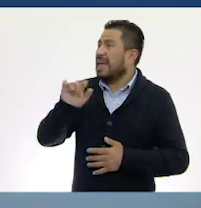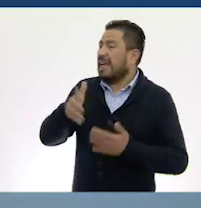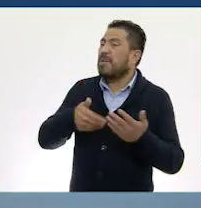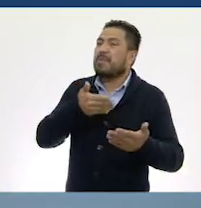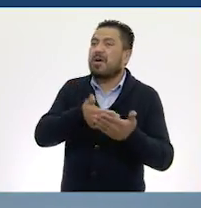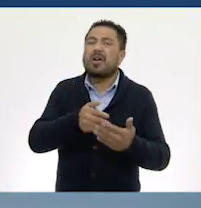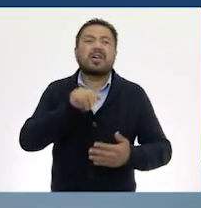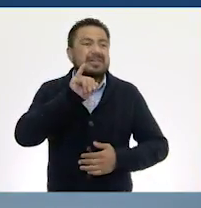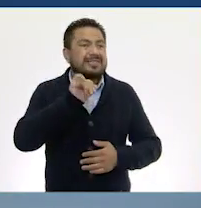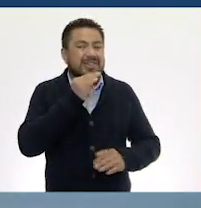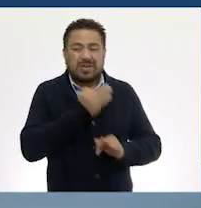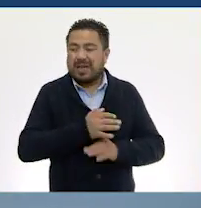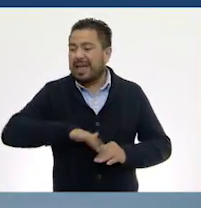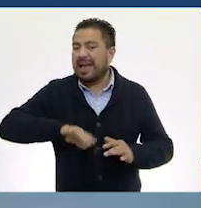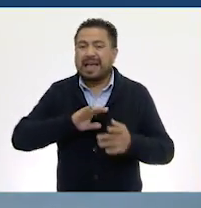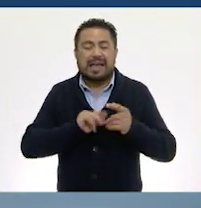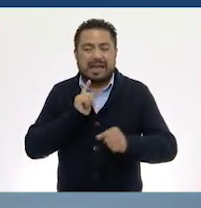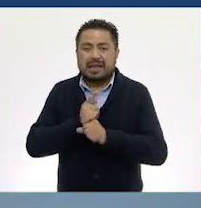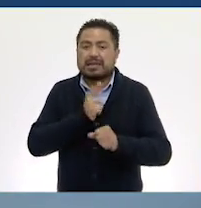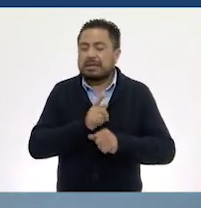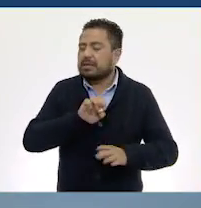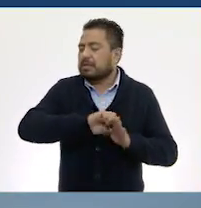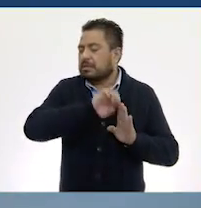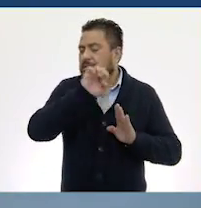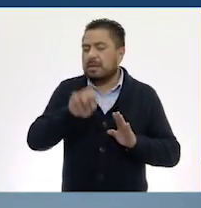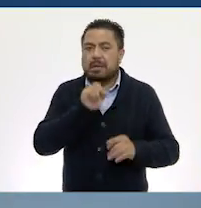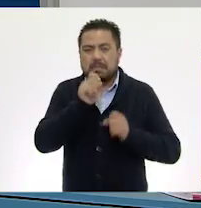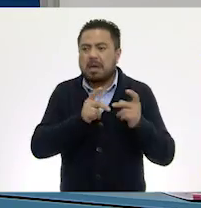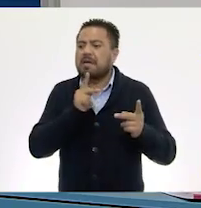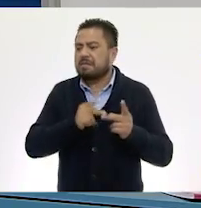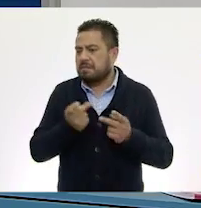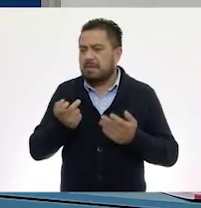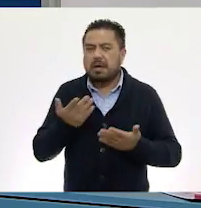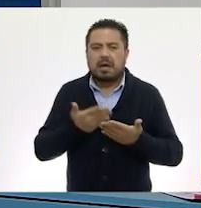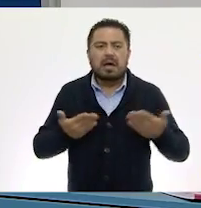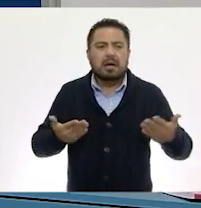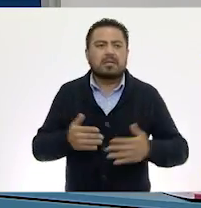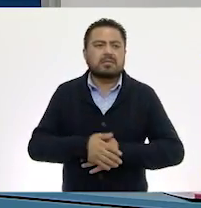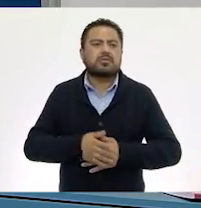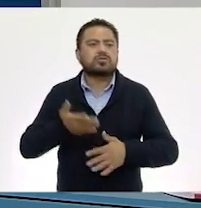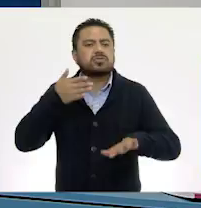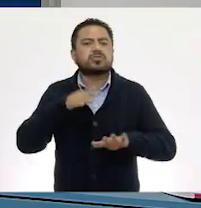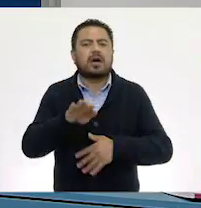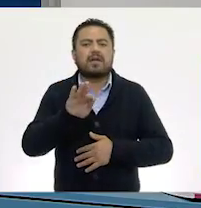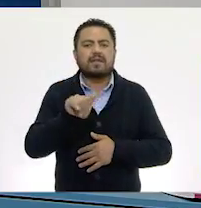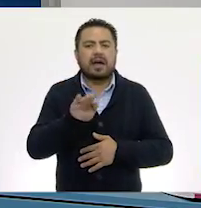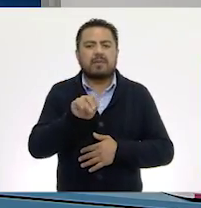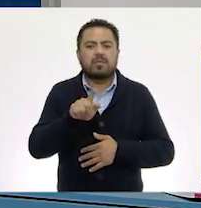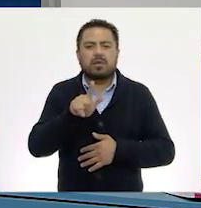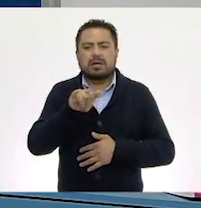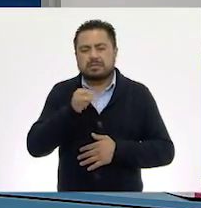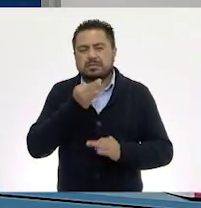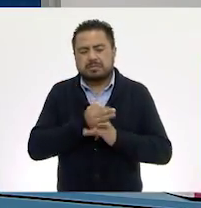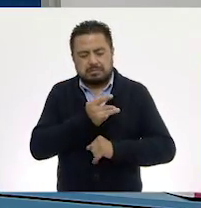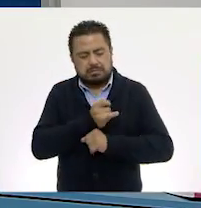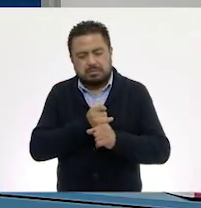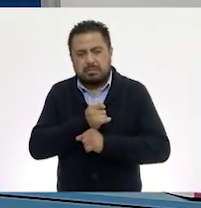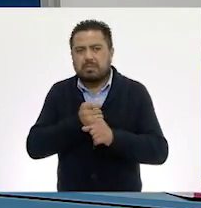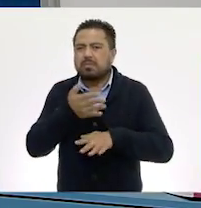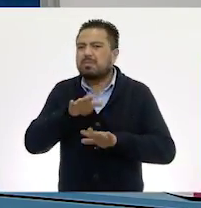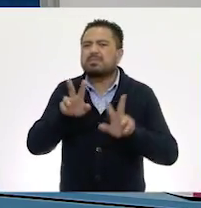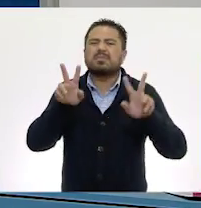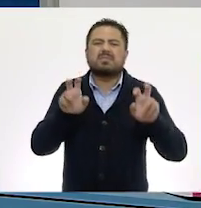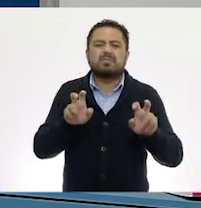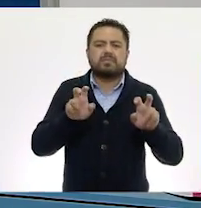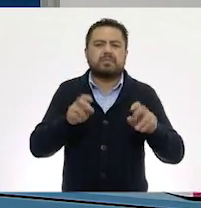las fábulas? Acabamos de ver Me las parece fábulas. un ejemplo perfecto. Vamos a hacer sobre las fábulas. Vamos a investigar